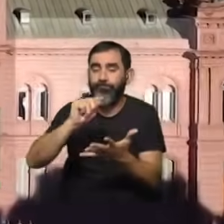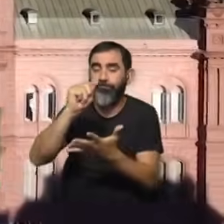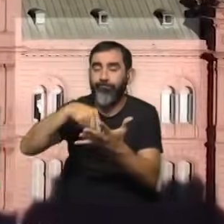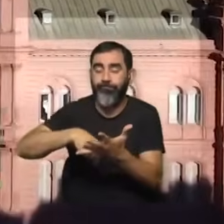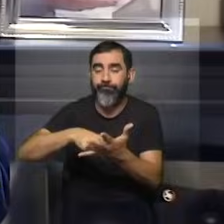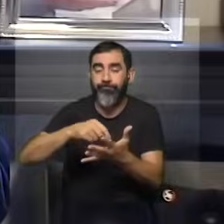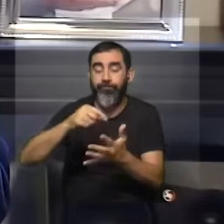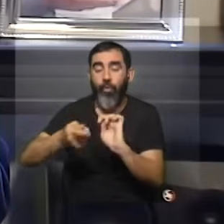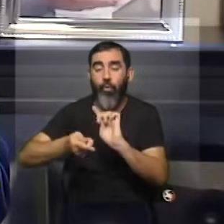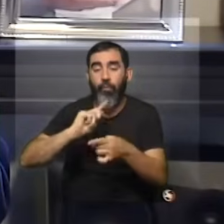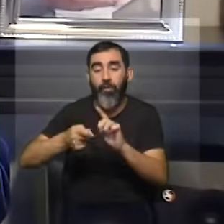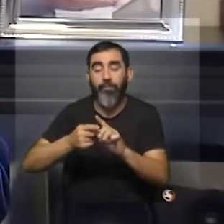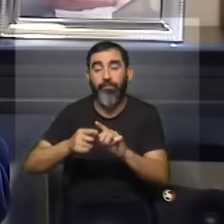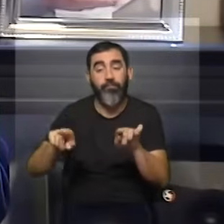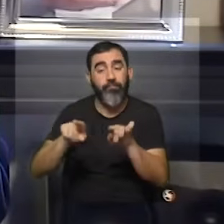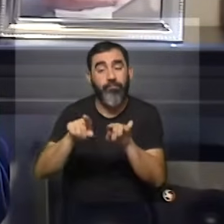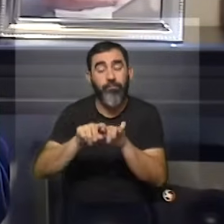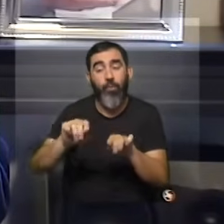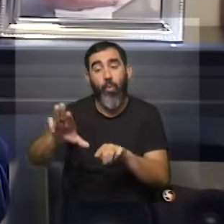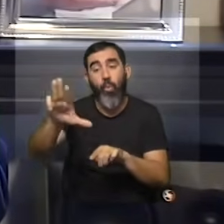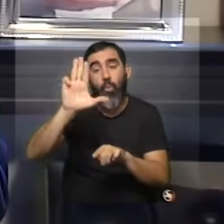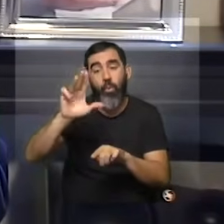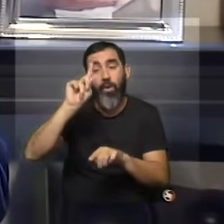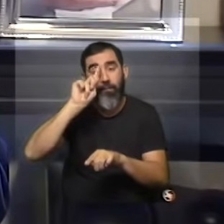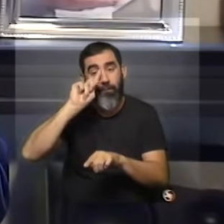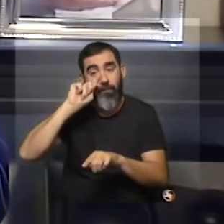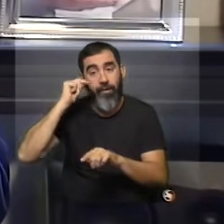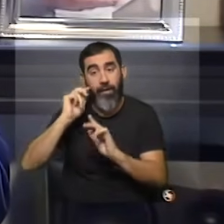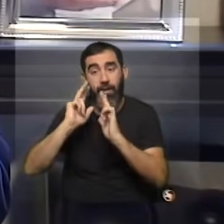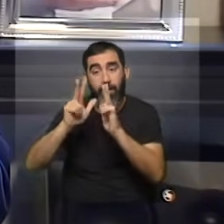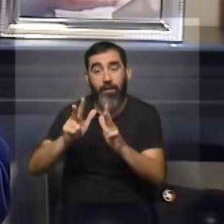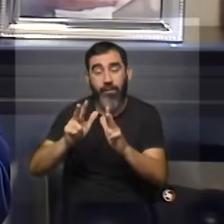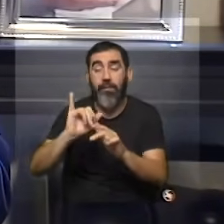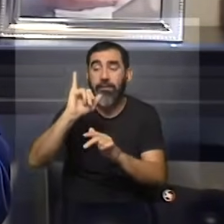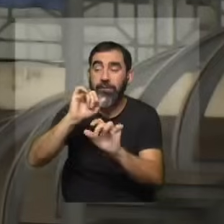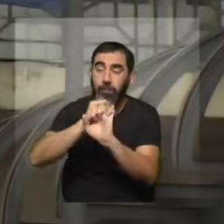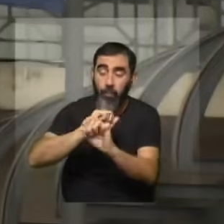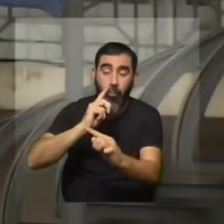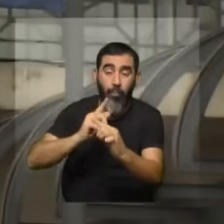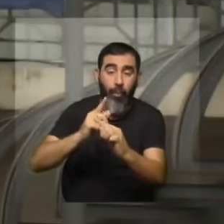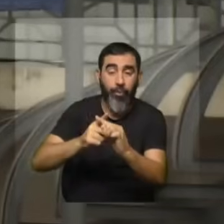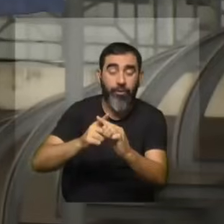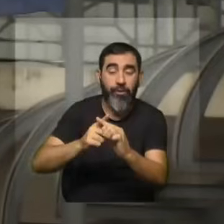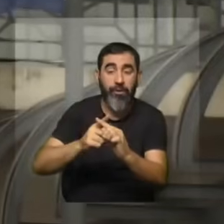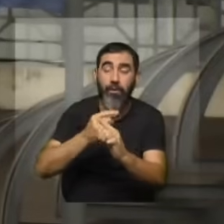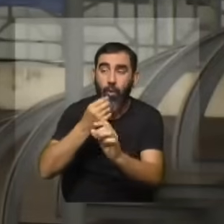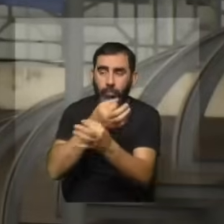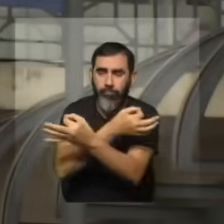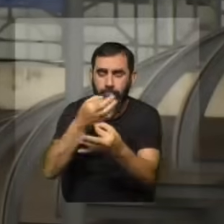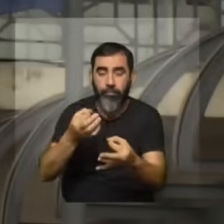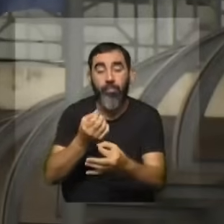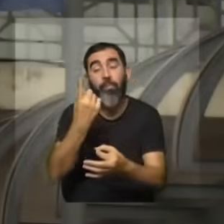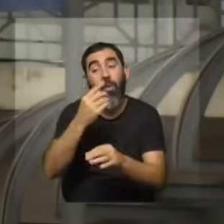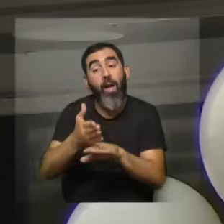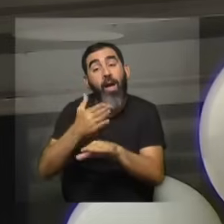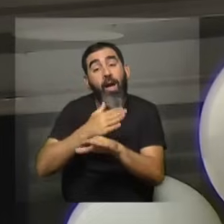el TLC. En sintonía con Lula da Silva, Fernández sostuvo que si bien es positivo y geopolíticamente correcto, antes